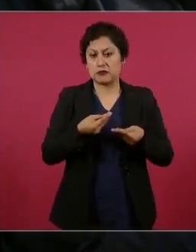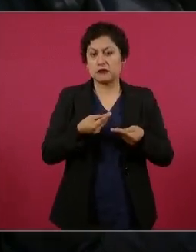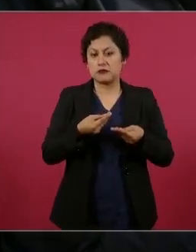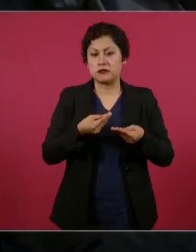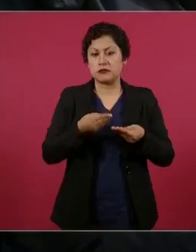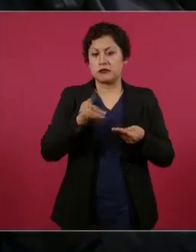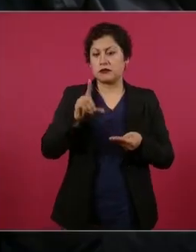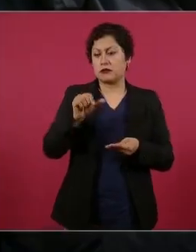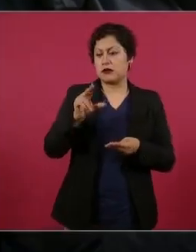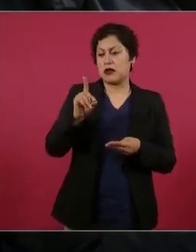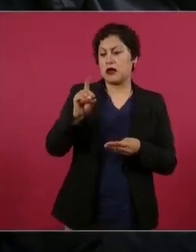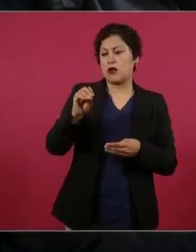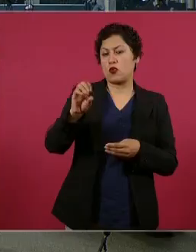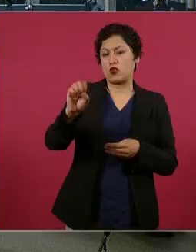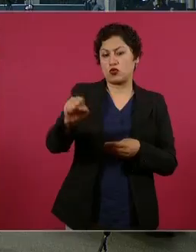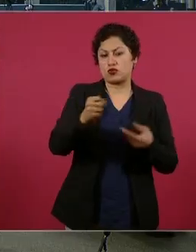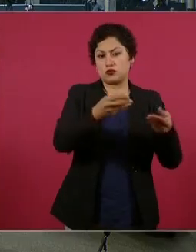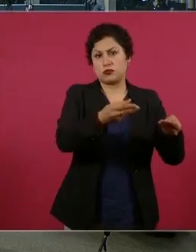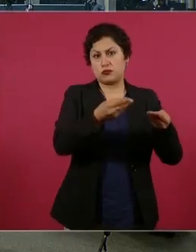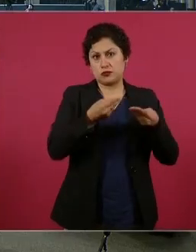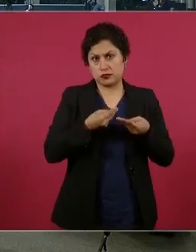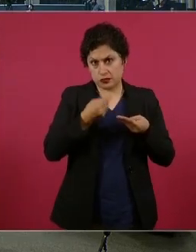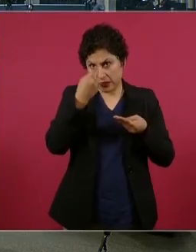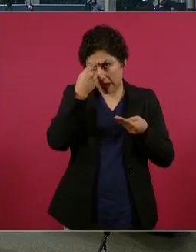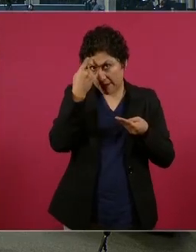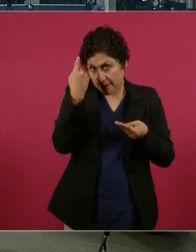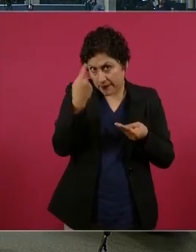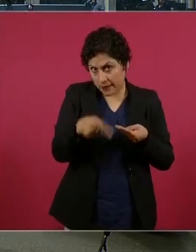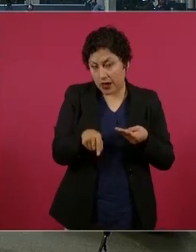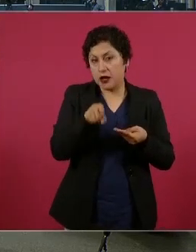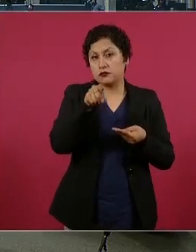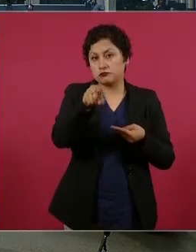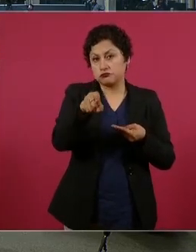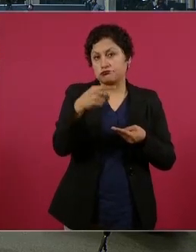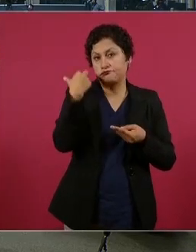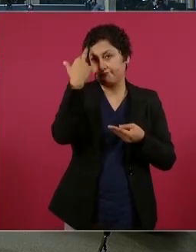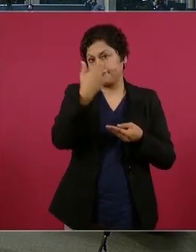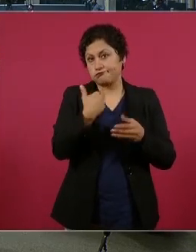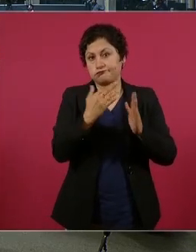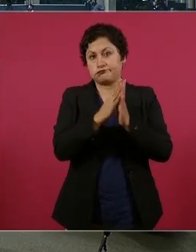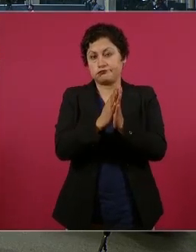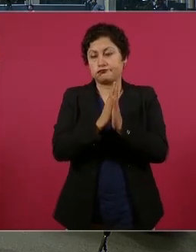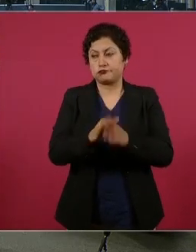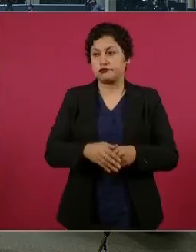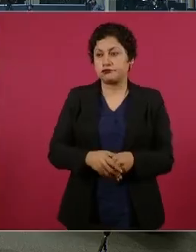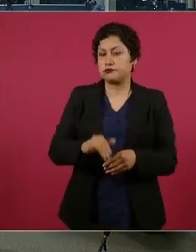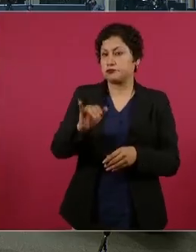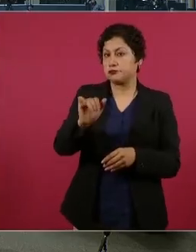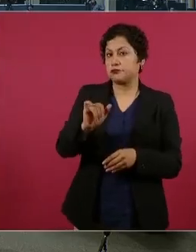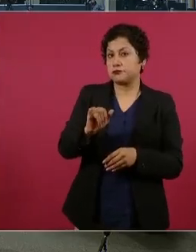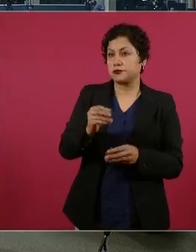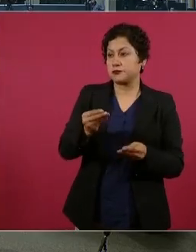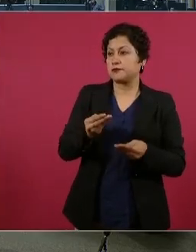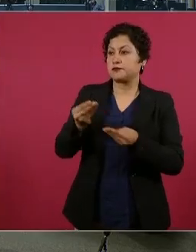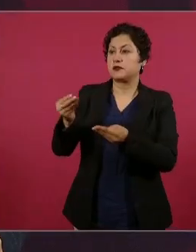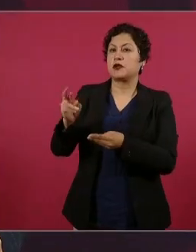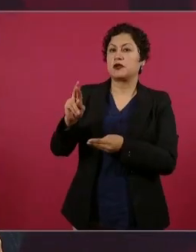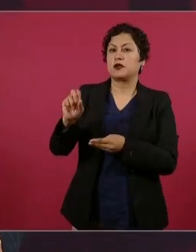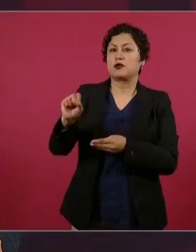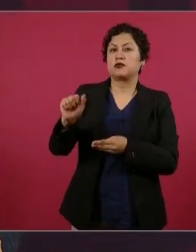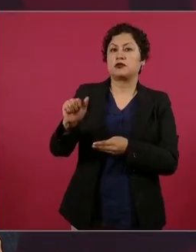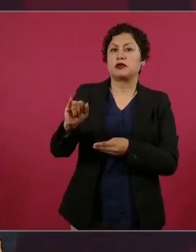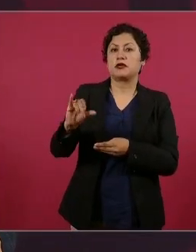laudos que tiene y para que si lo pueden revisar, por favor. Sí, con Rosa Isela.